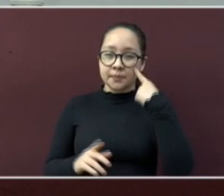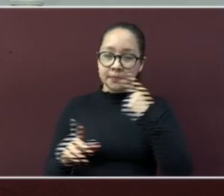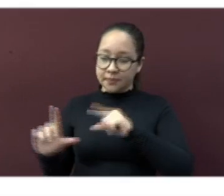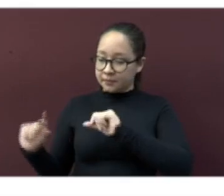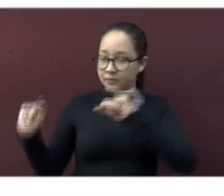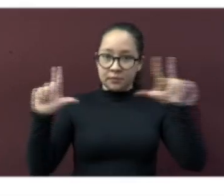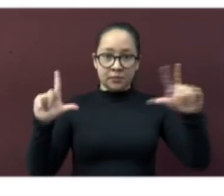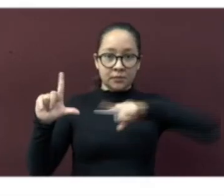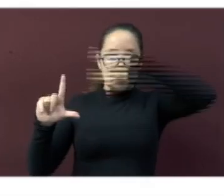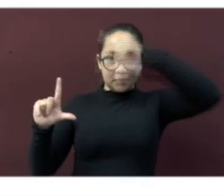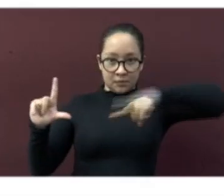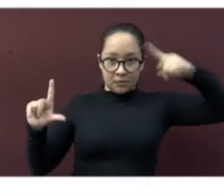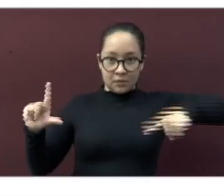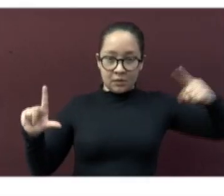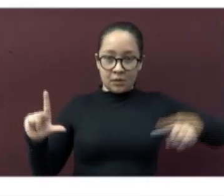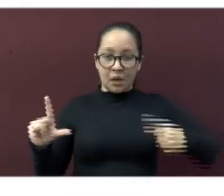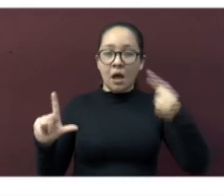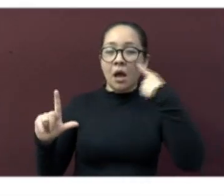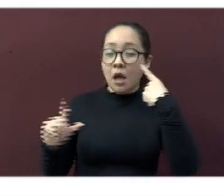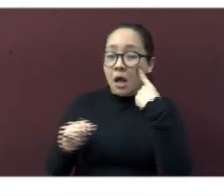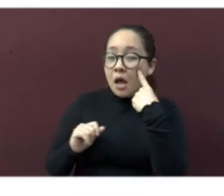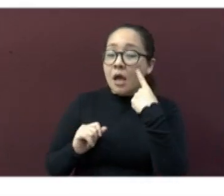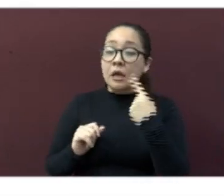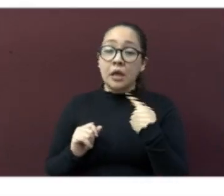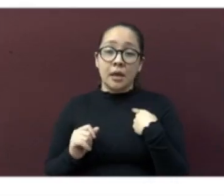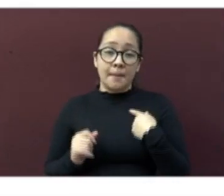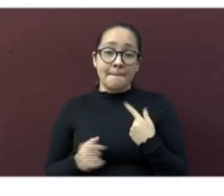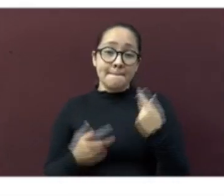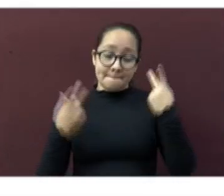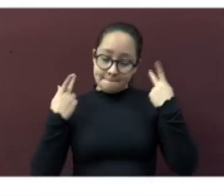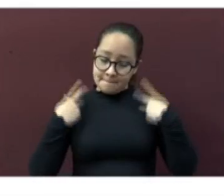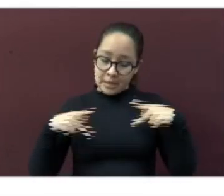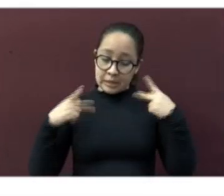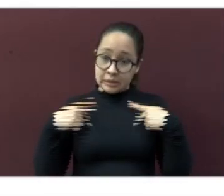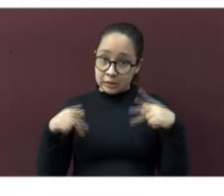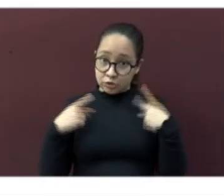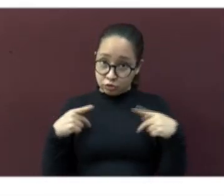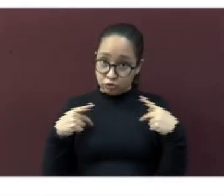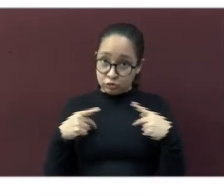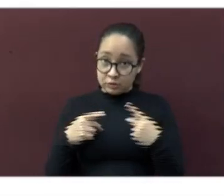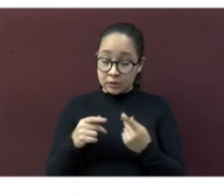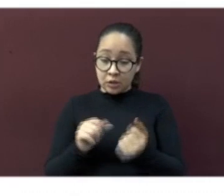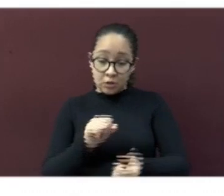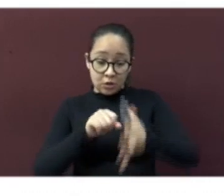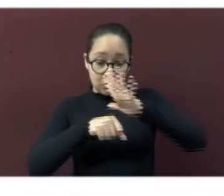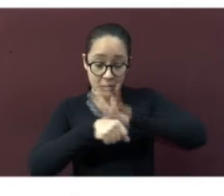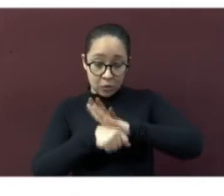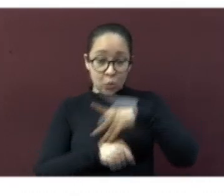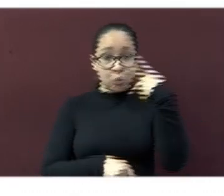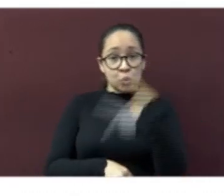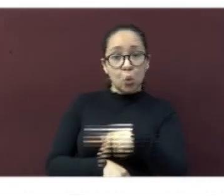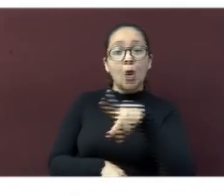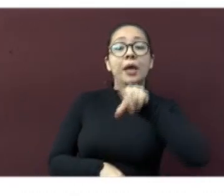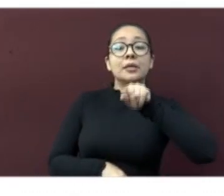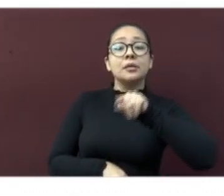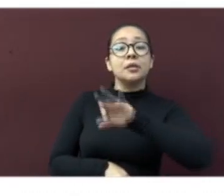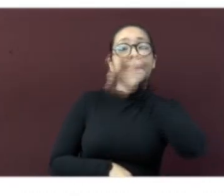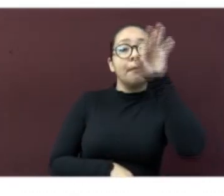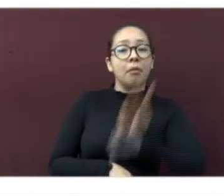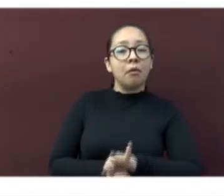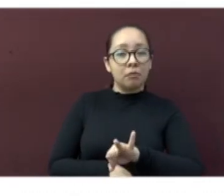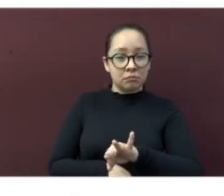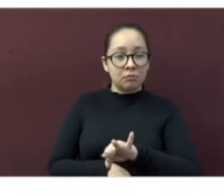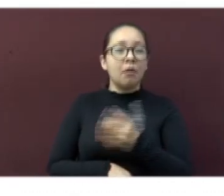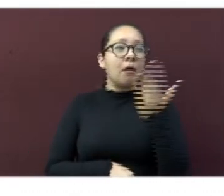se observa como casi casi el 70% de los pacientes positivos a kobe 19 que